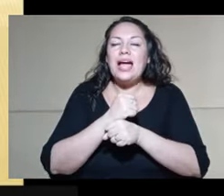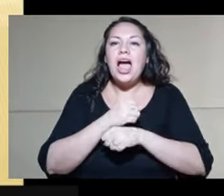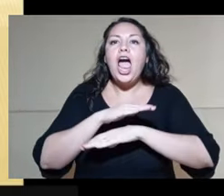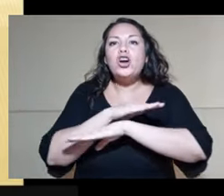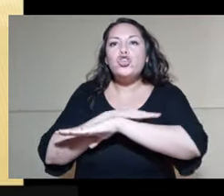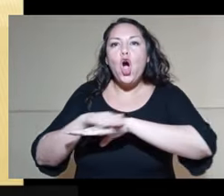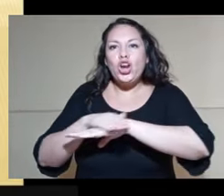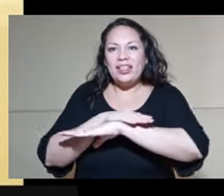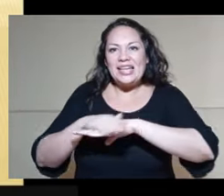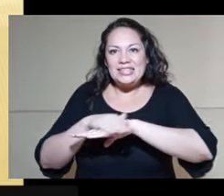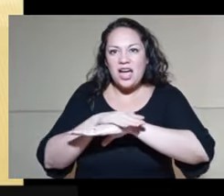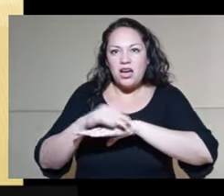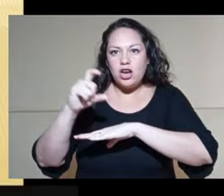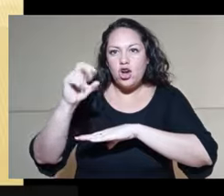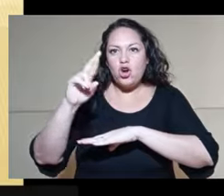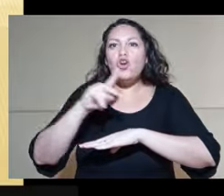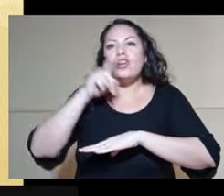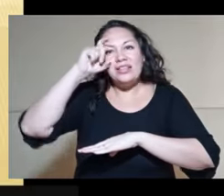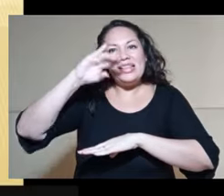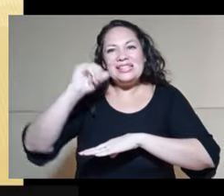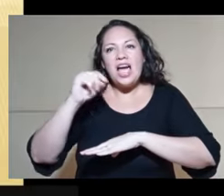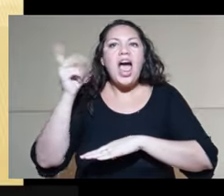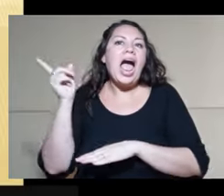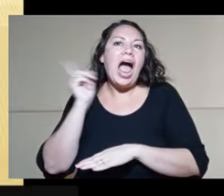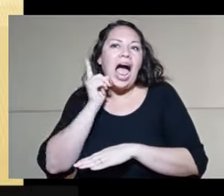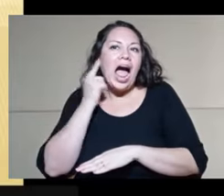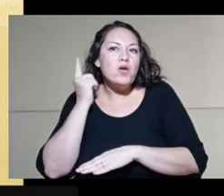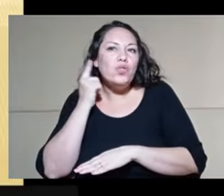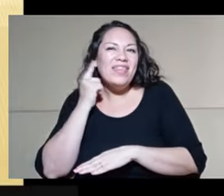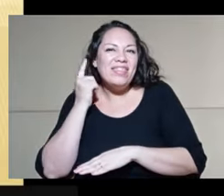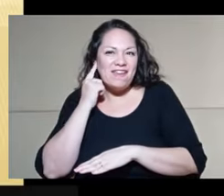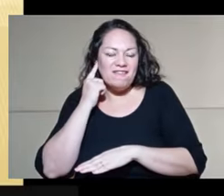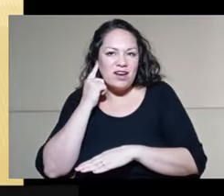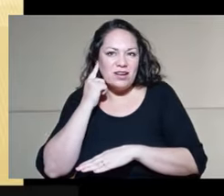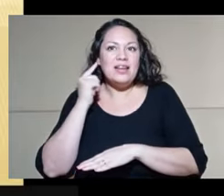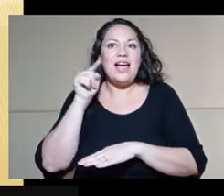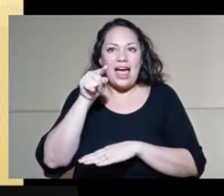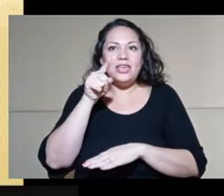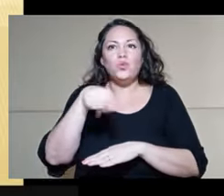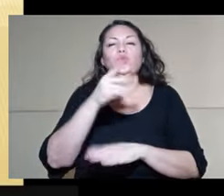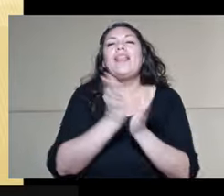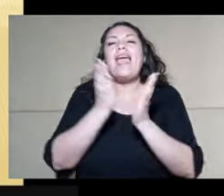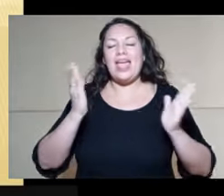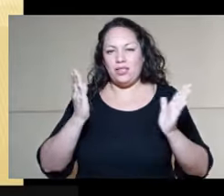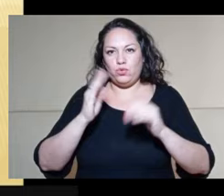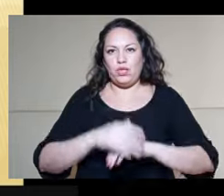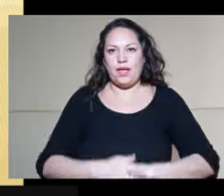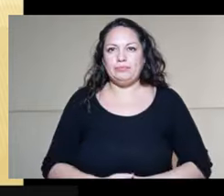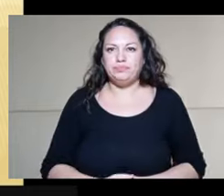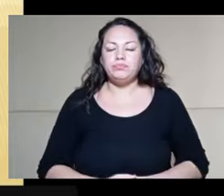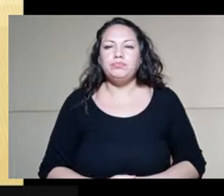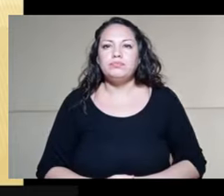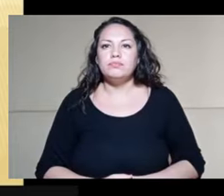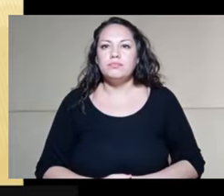corteza auditiva. Eso es lo que ustedes van a estudiar en oído y ojo y las vías. Les pido por favor que no sé quién tiene el